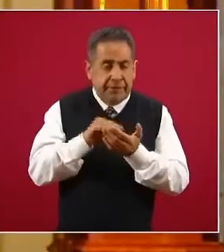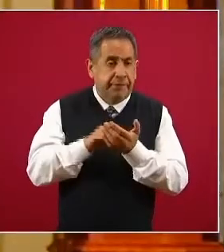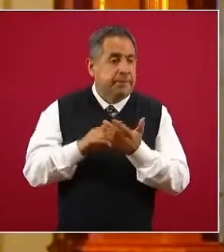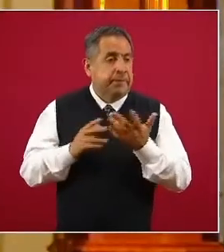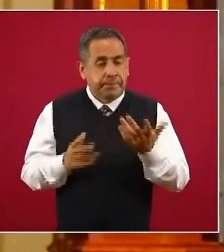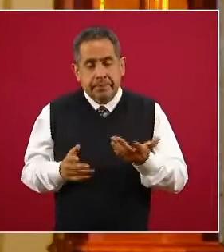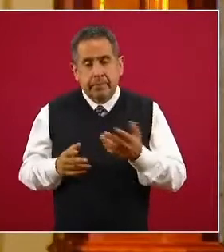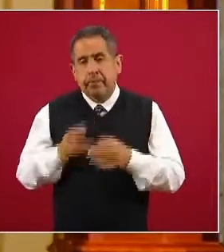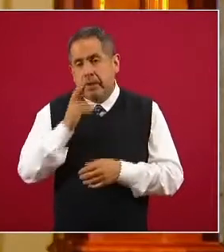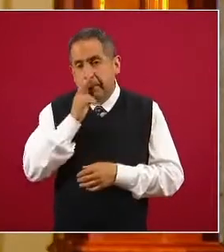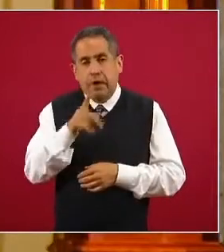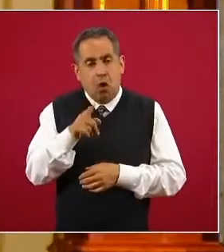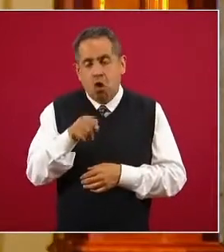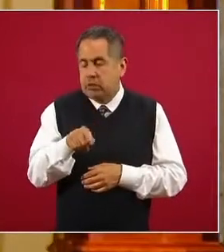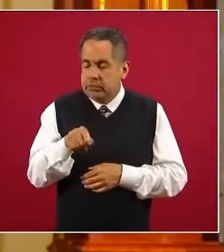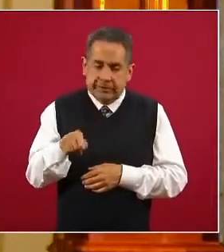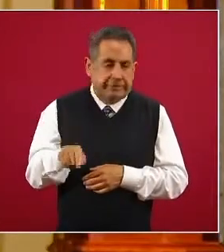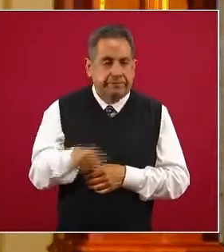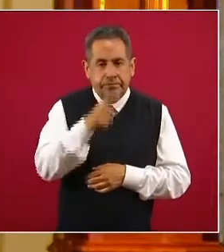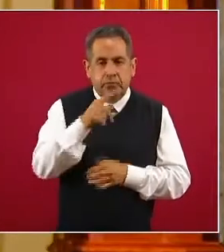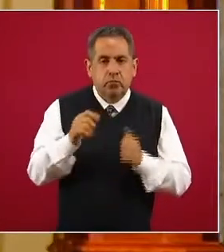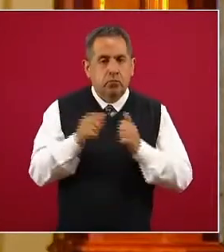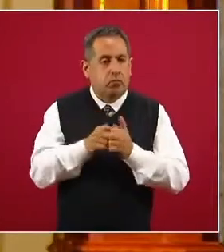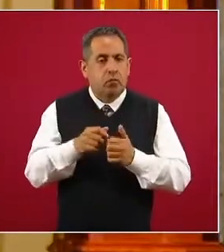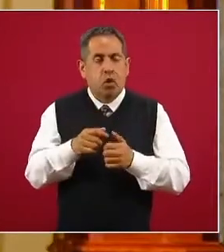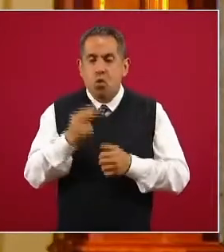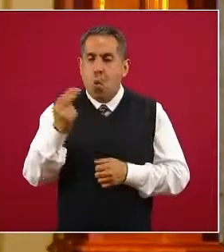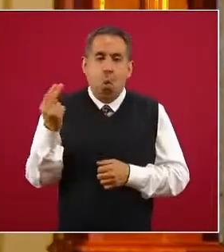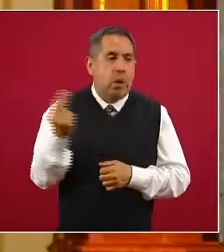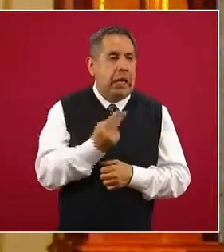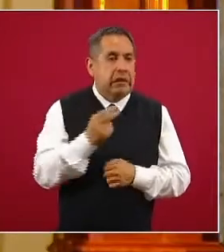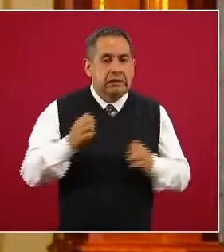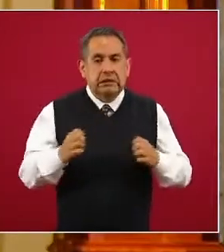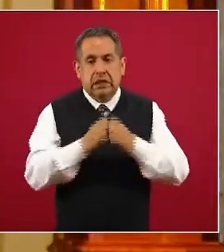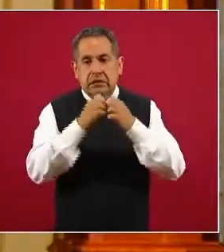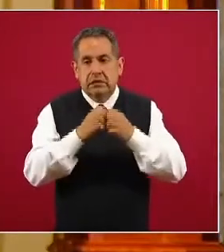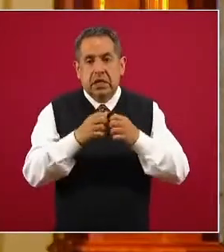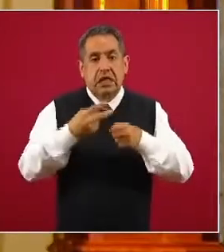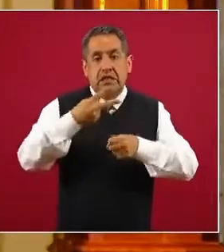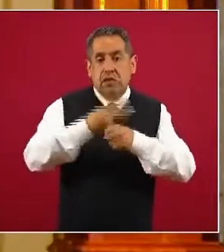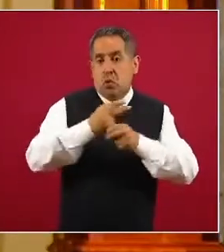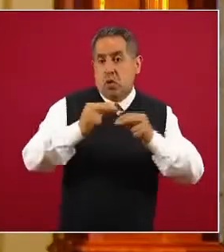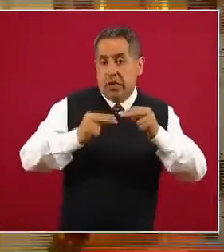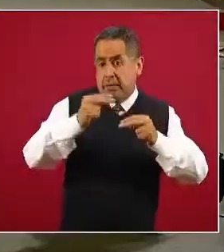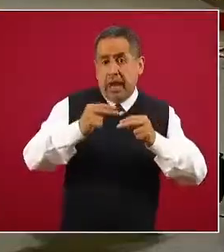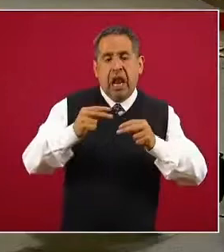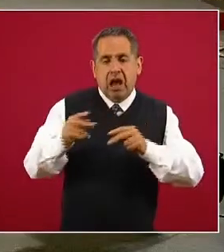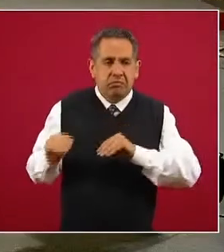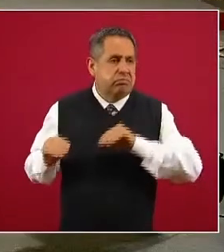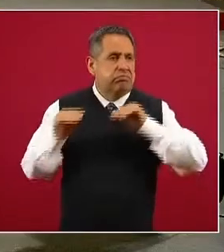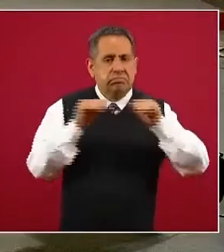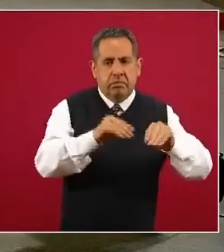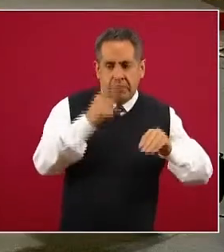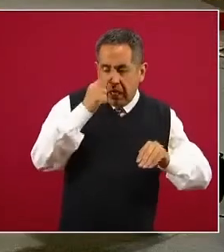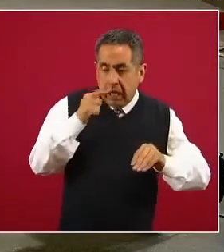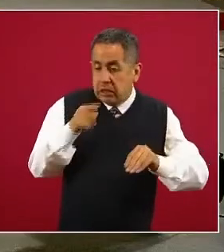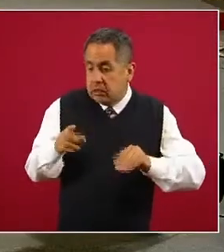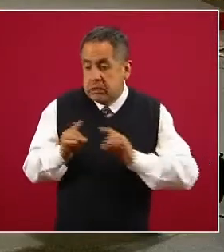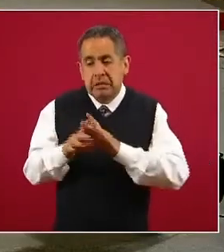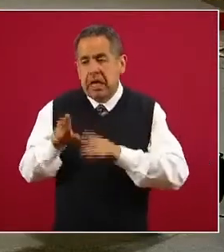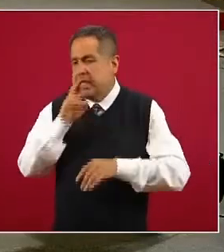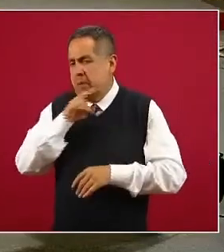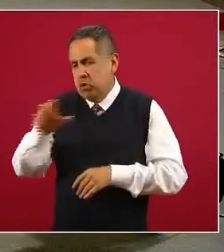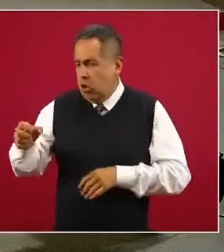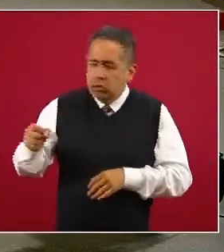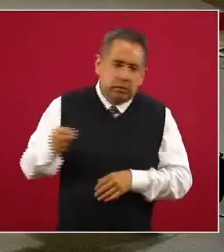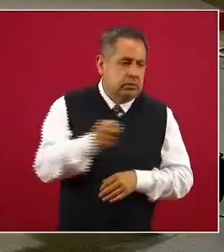prolongada, es preferible que lo hagan directamente en un servicio de urgencias en un segundo o tercer nivel de atención para que rápidamente puedan ocupar